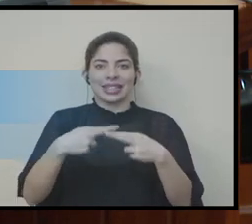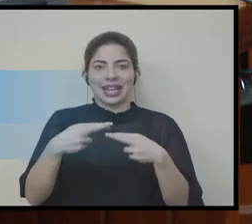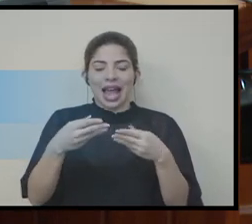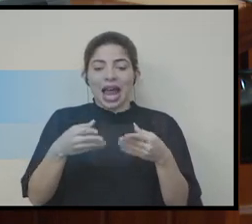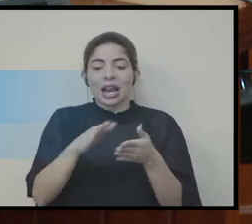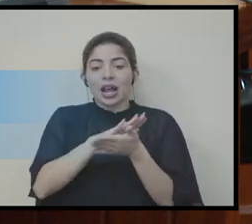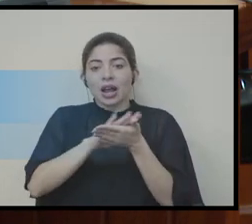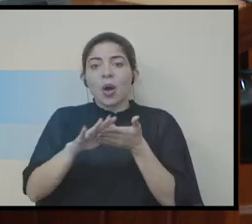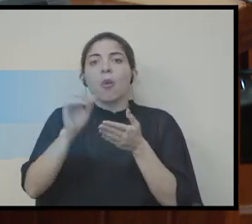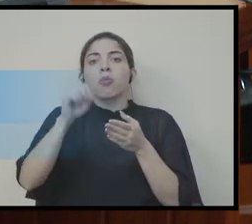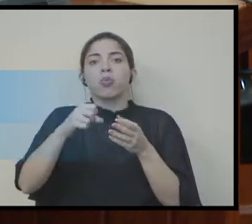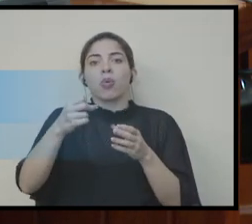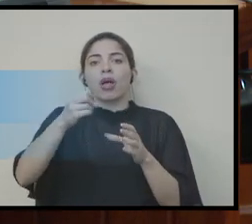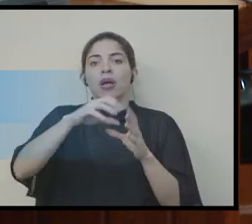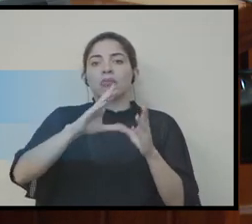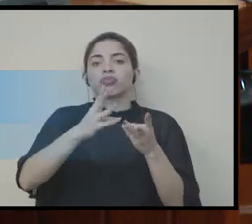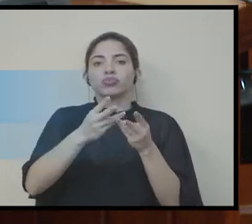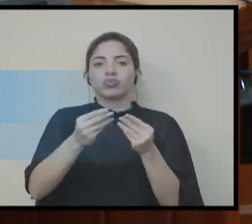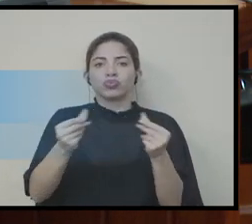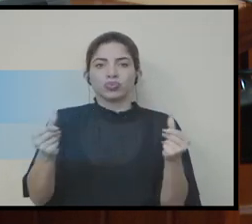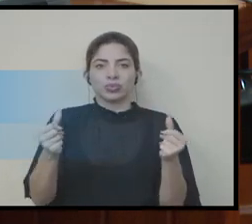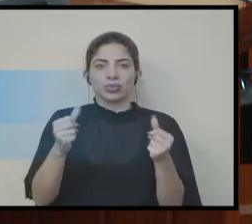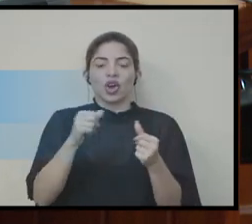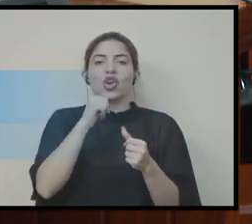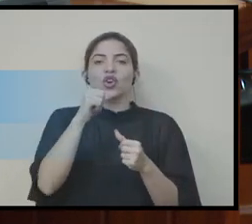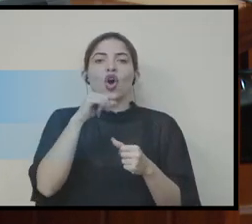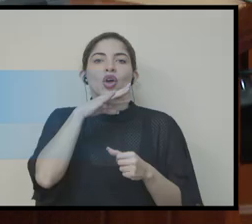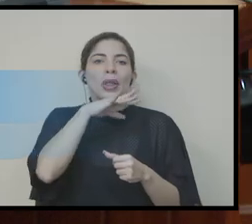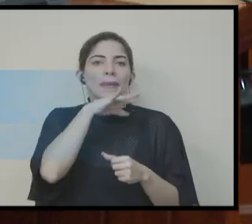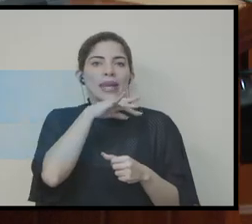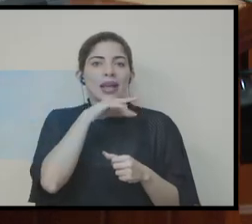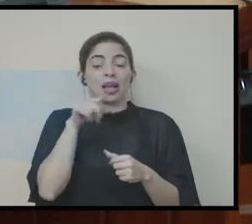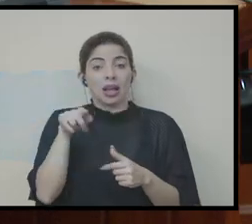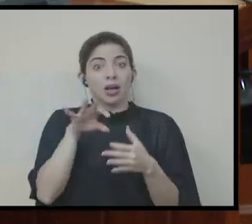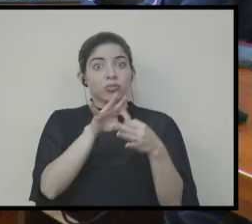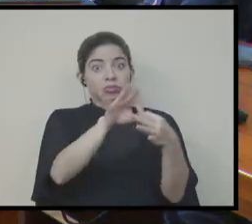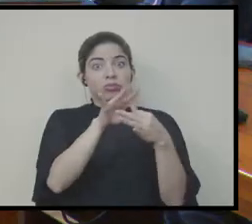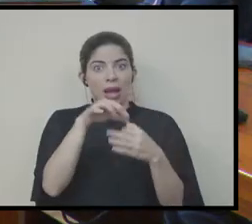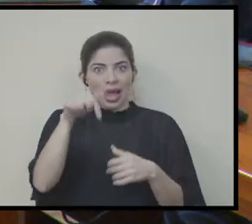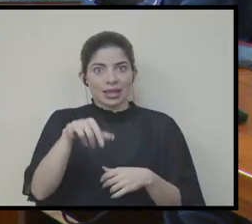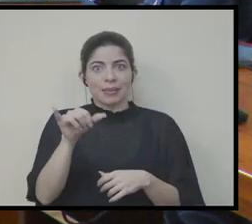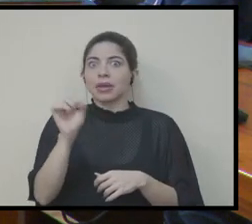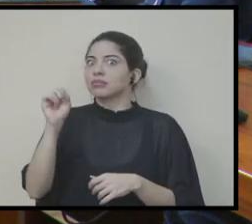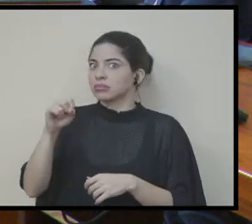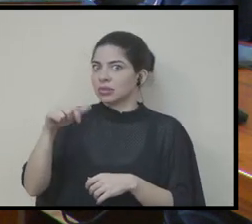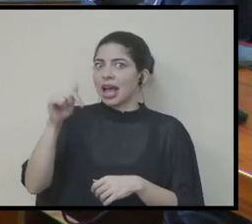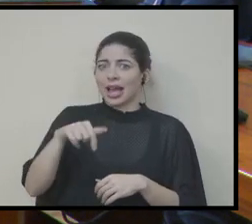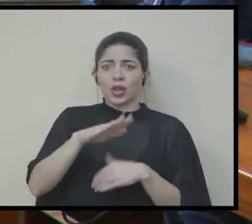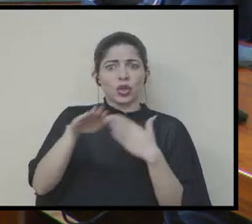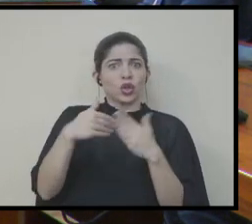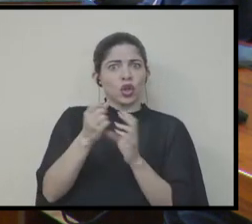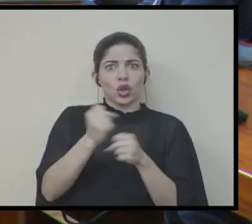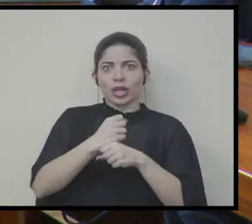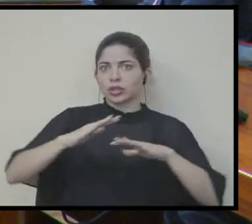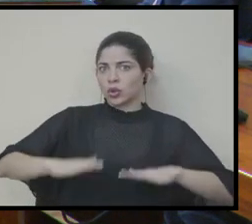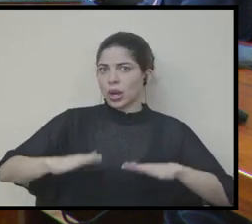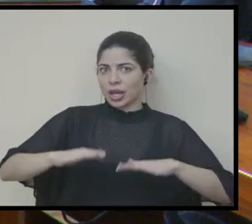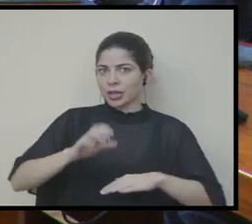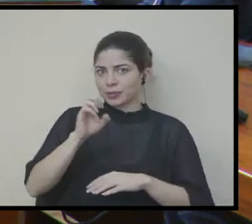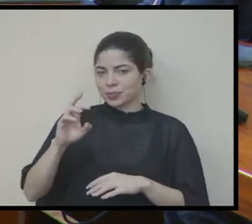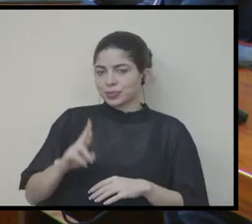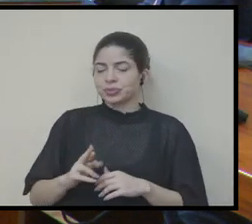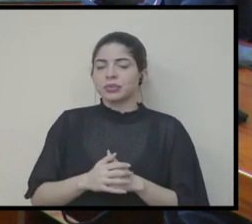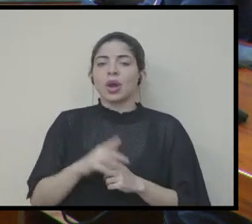100% compostable. Entonces, encontraste bueno, ese encadenamiento aquí también. Sí, aquí, todo aquí.